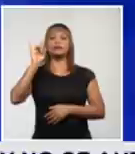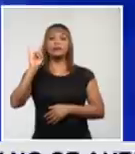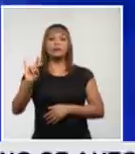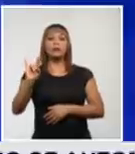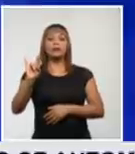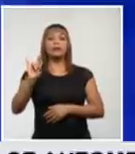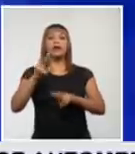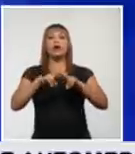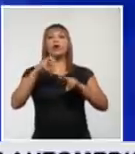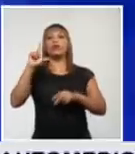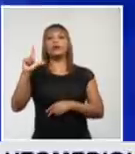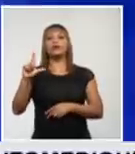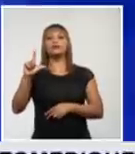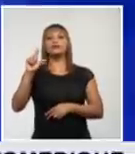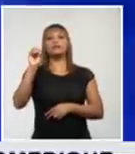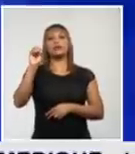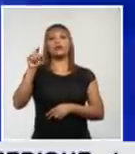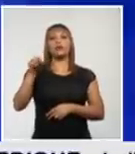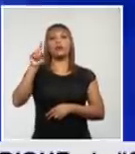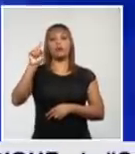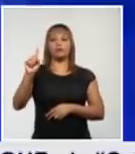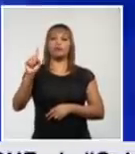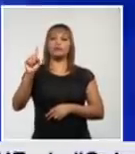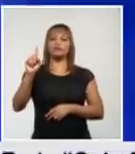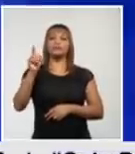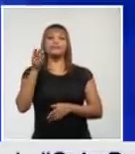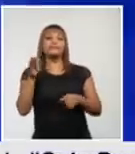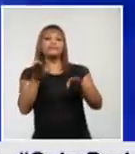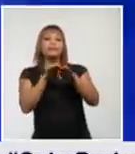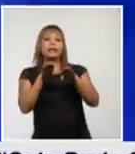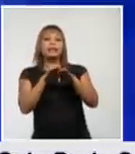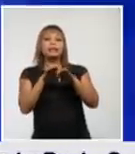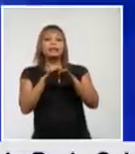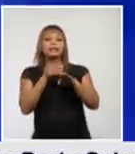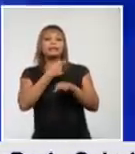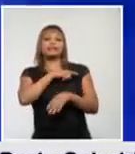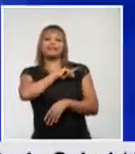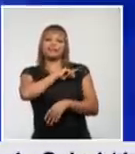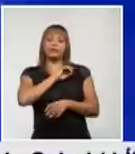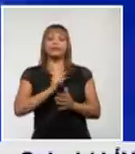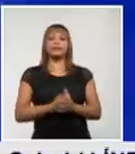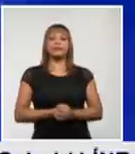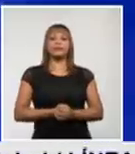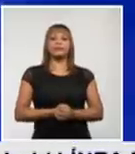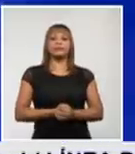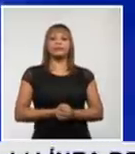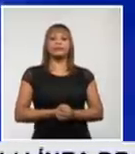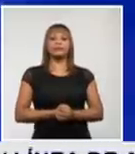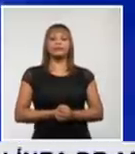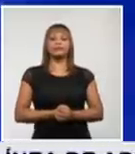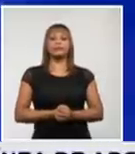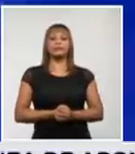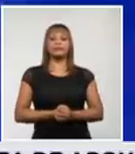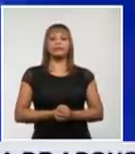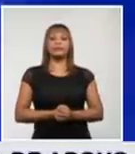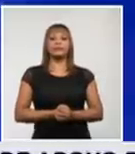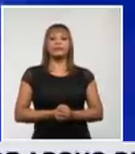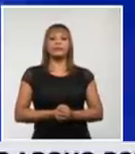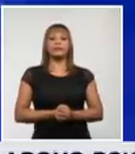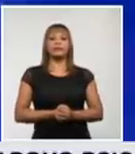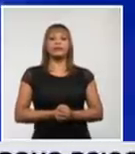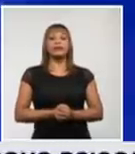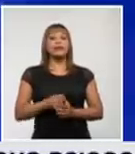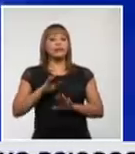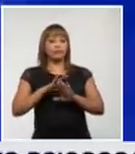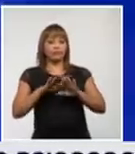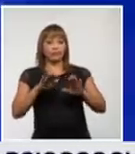Holguín 0,1, tasas similares a las del día de ayer. Y eso hace que este es el